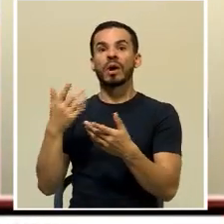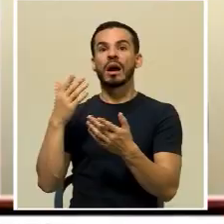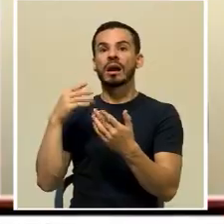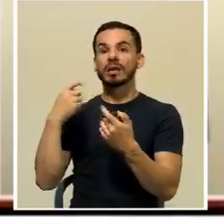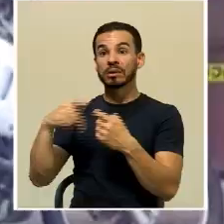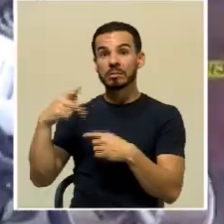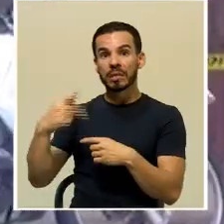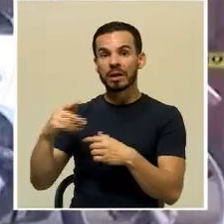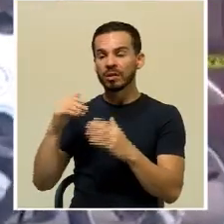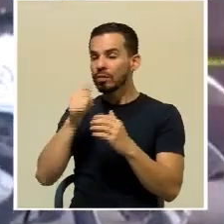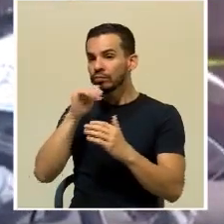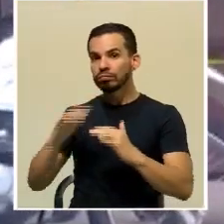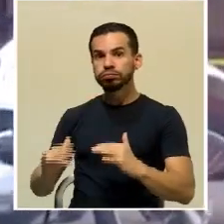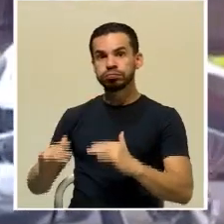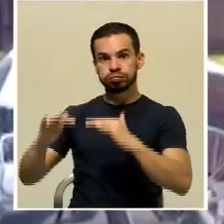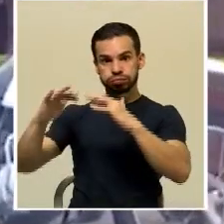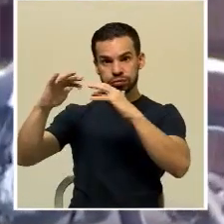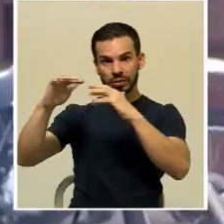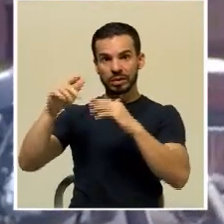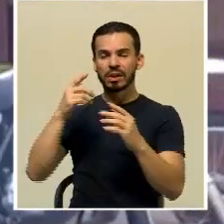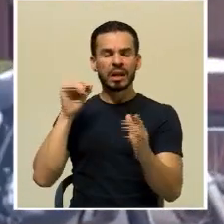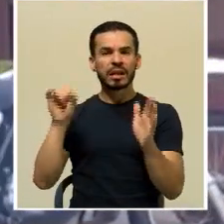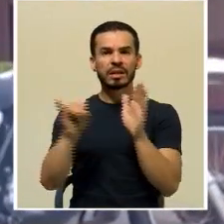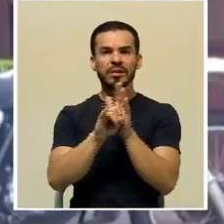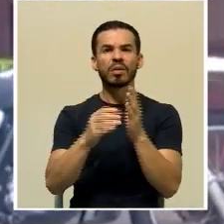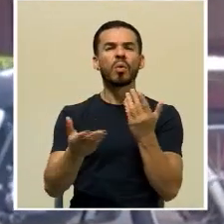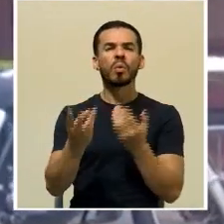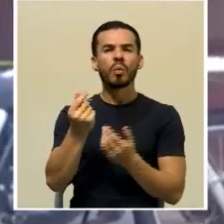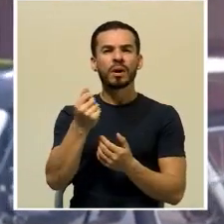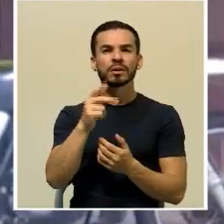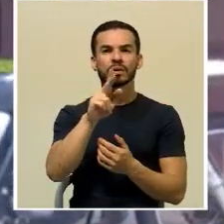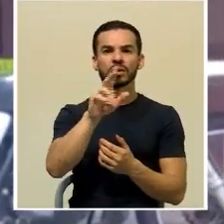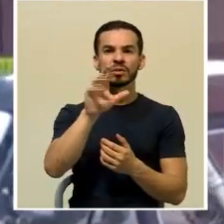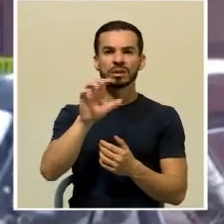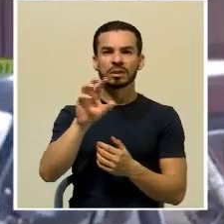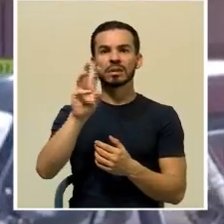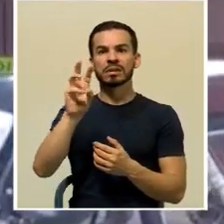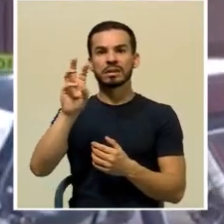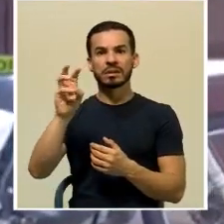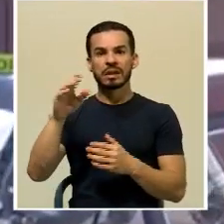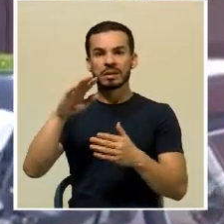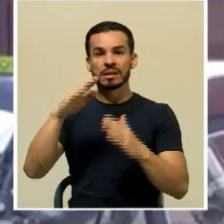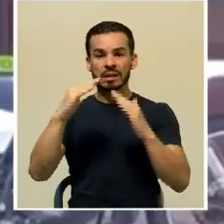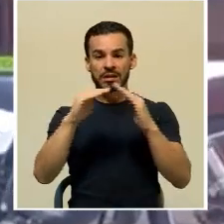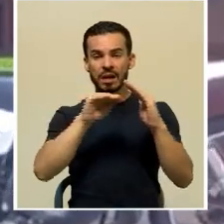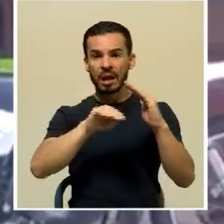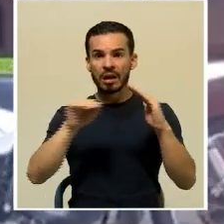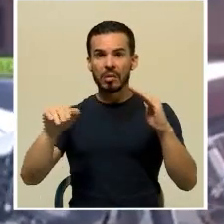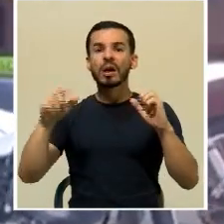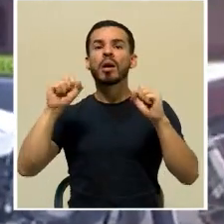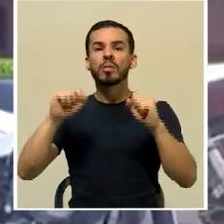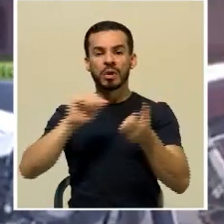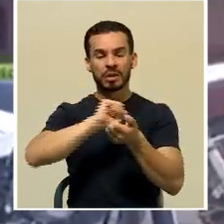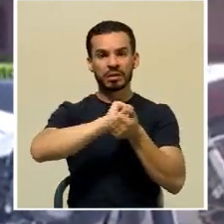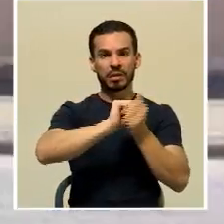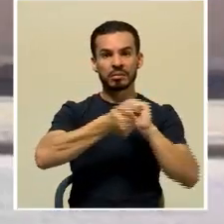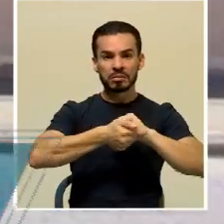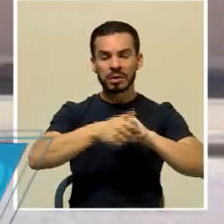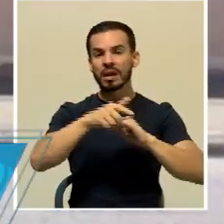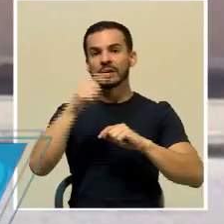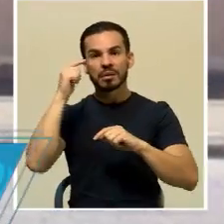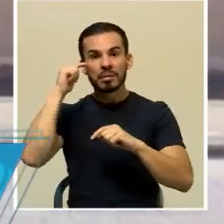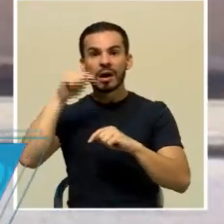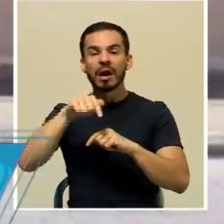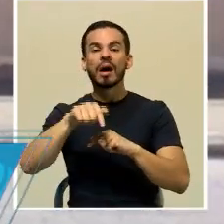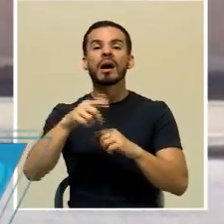a inundación. En total tienen identificados 266 centros de atención de personas que pueden convertirse en